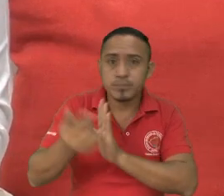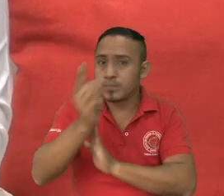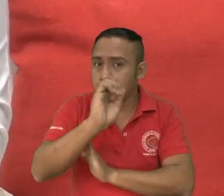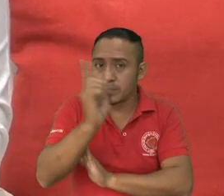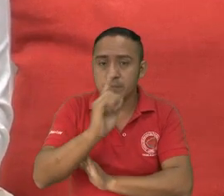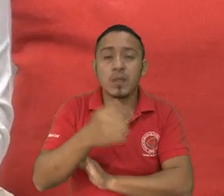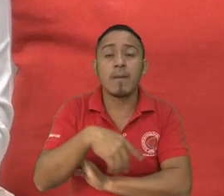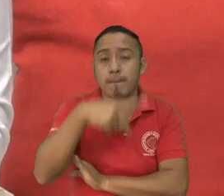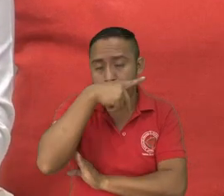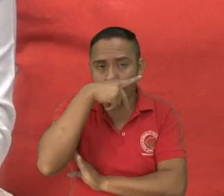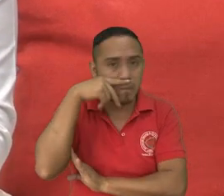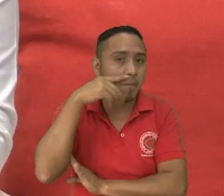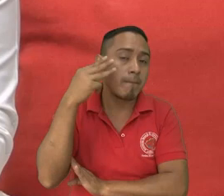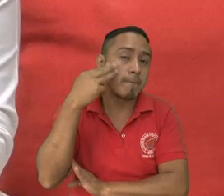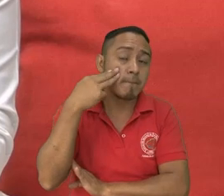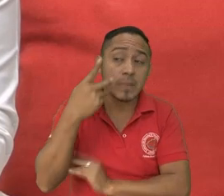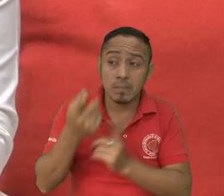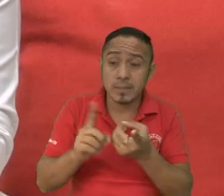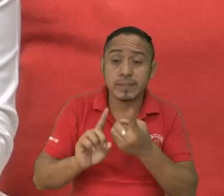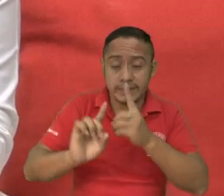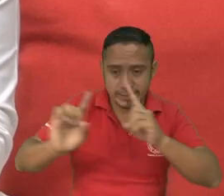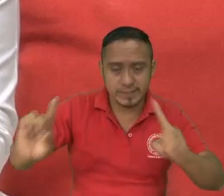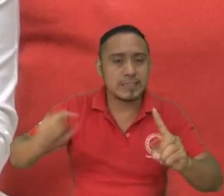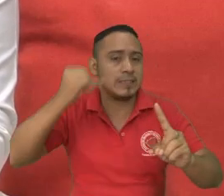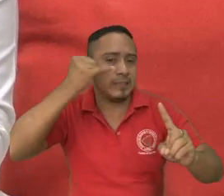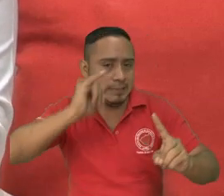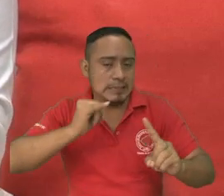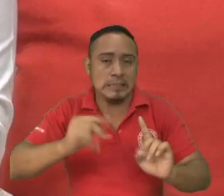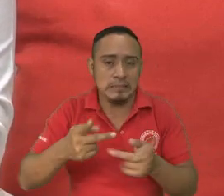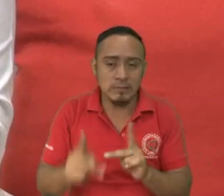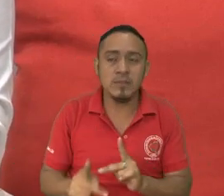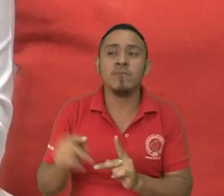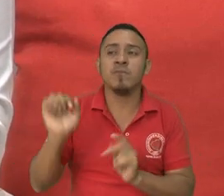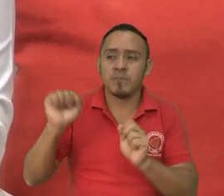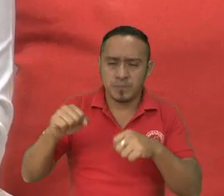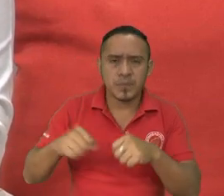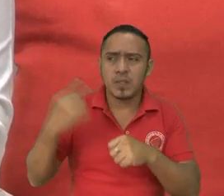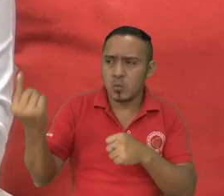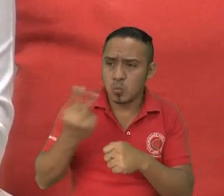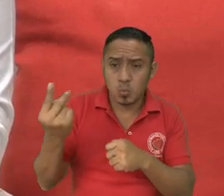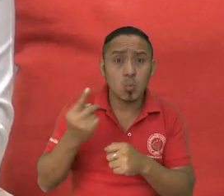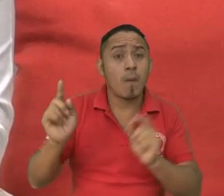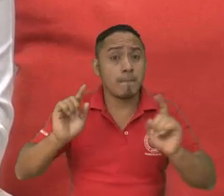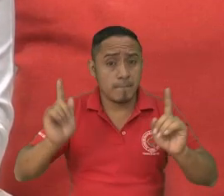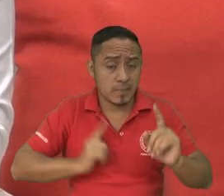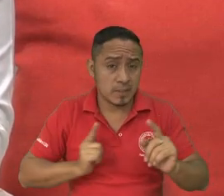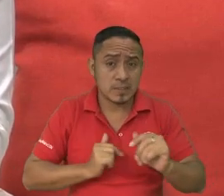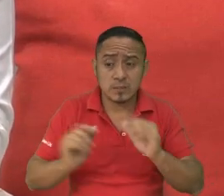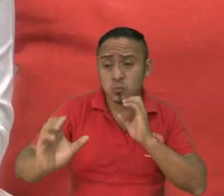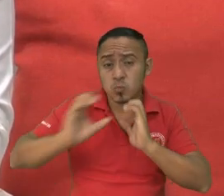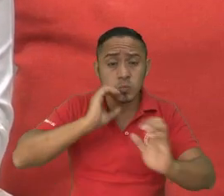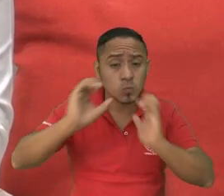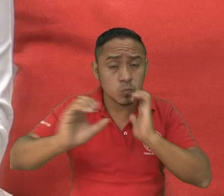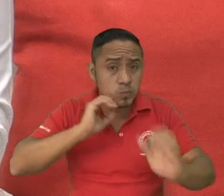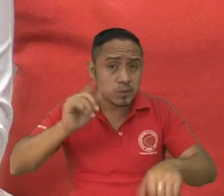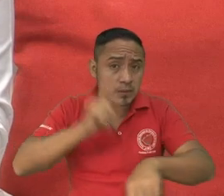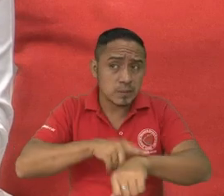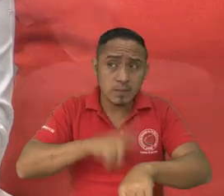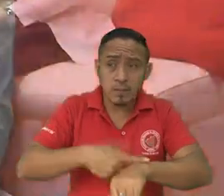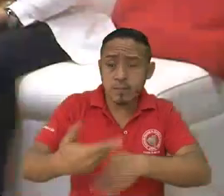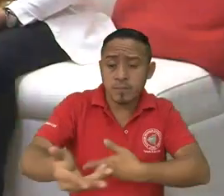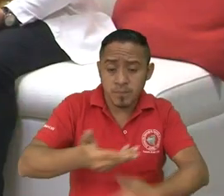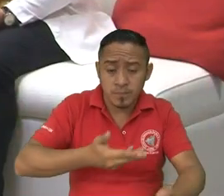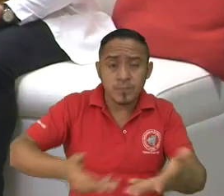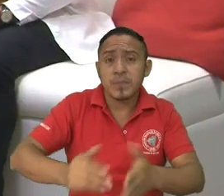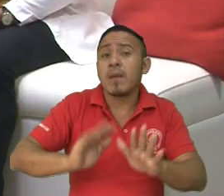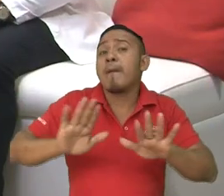entonces papá, mamá están separados, sí están separados. Pero siempre y cuando tienen que tener buena comunicación para que el